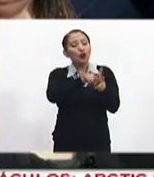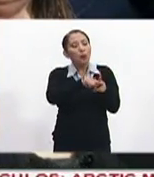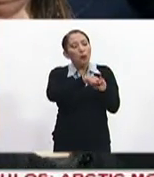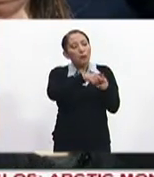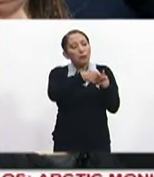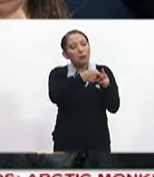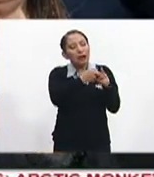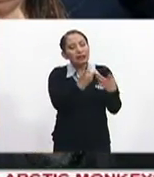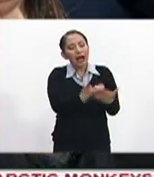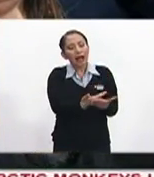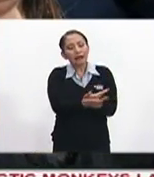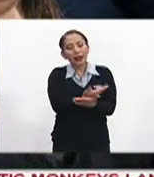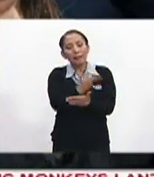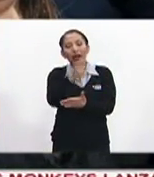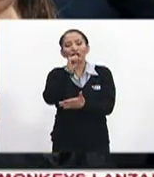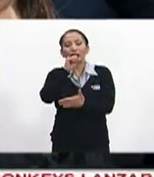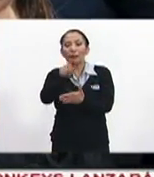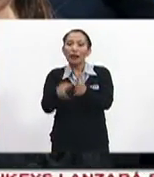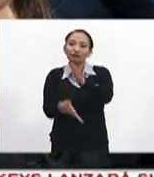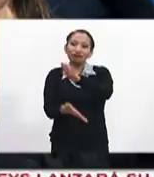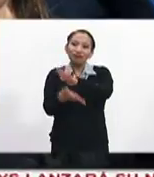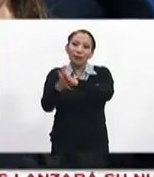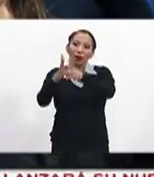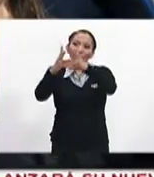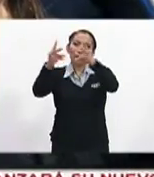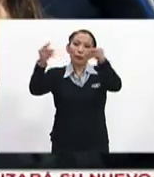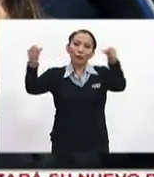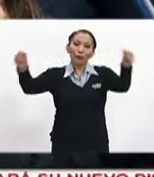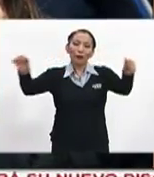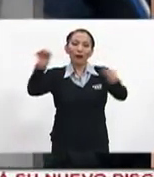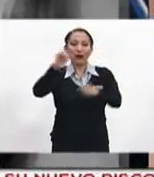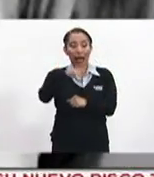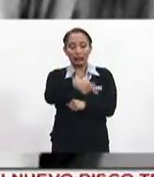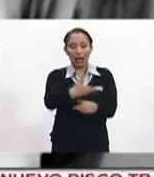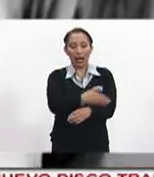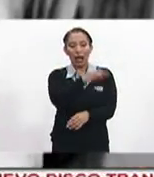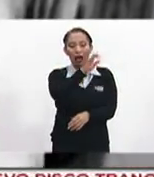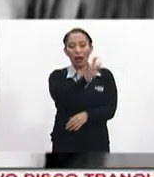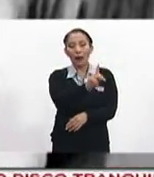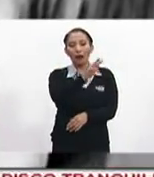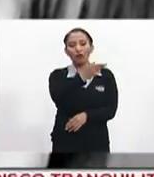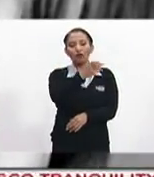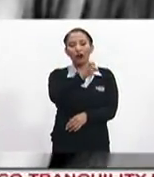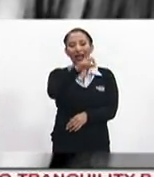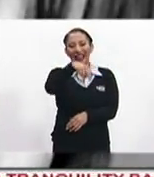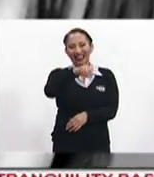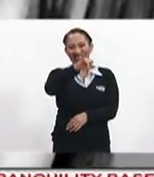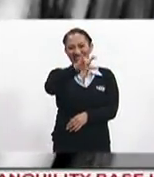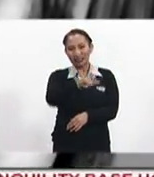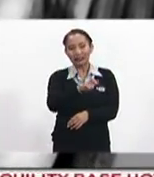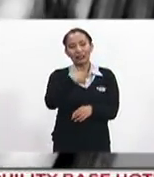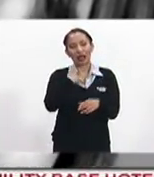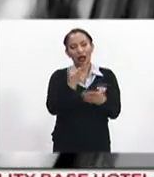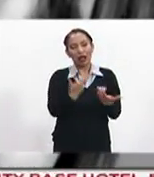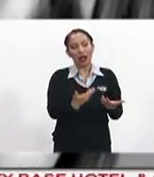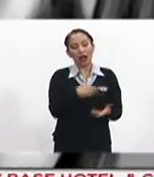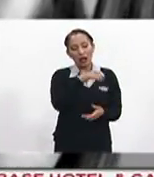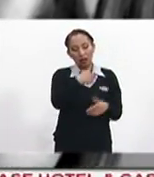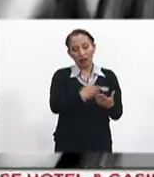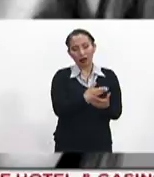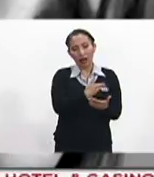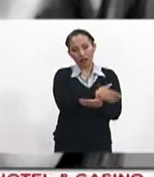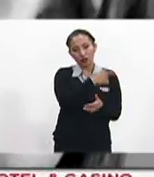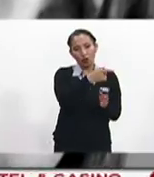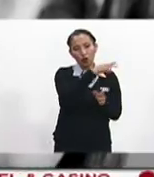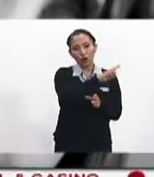renacimiento, pero es su punto de partida, Phoenix, ella es de Phoenix. Bueno, nació en Yuma, pero vivió mucho tiempo en